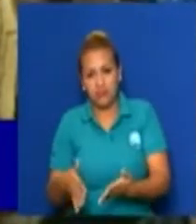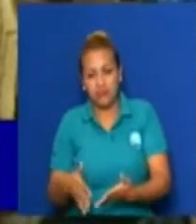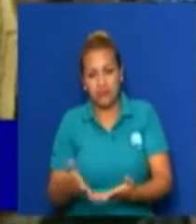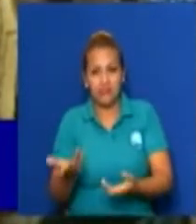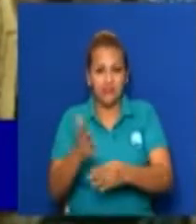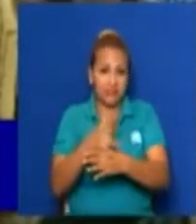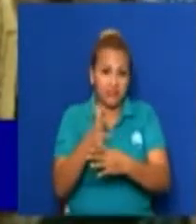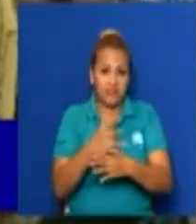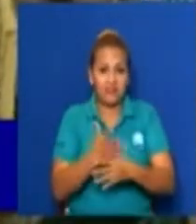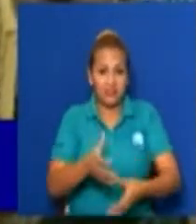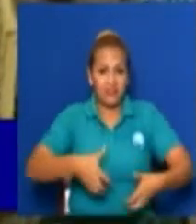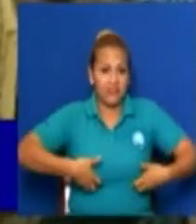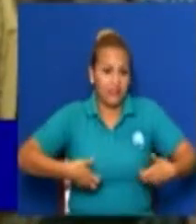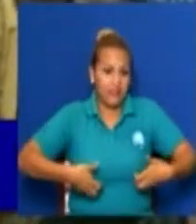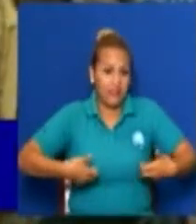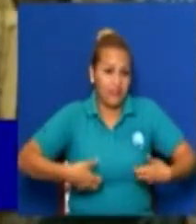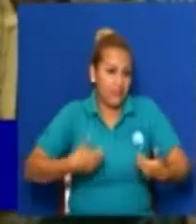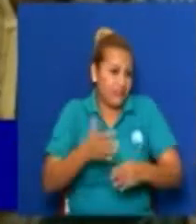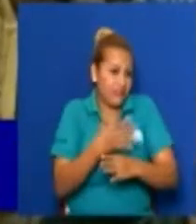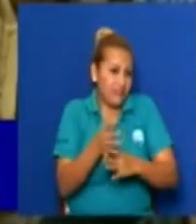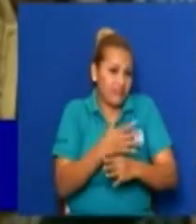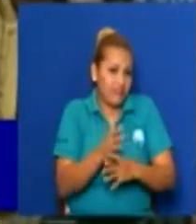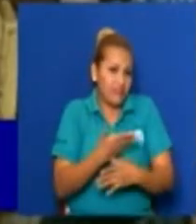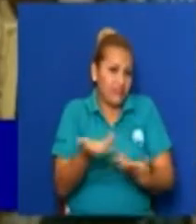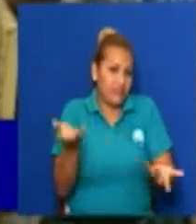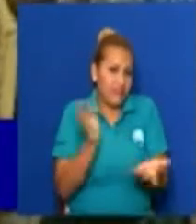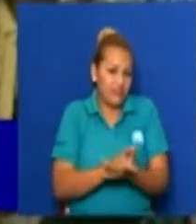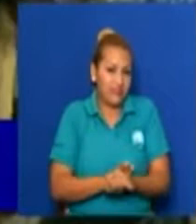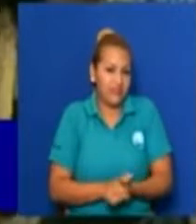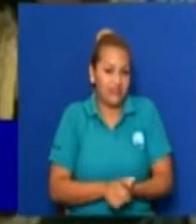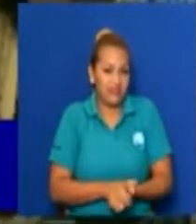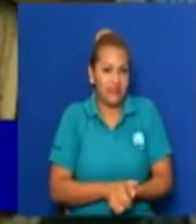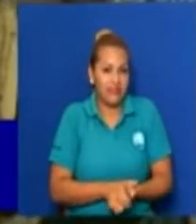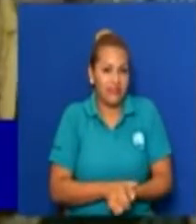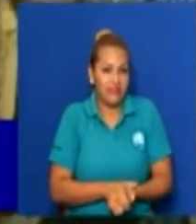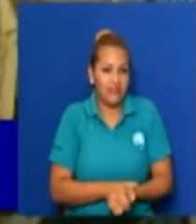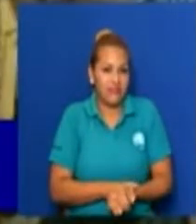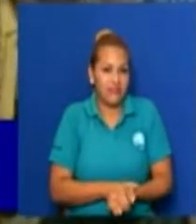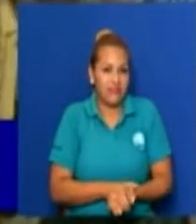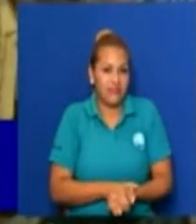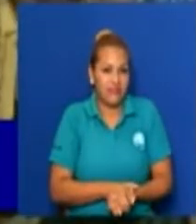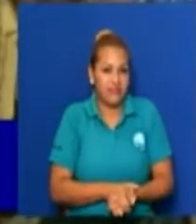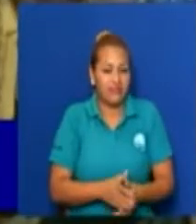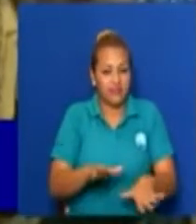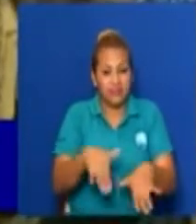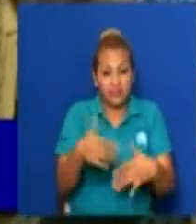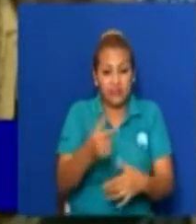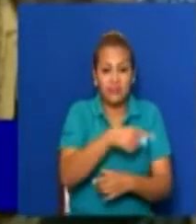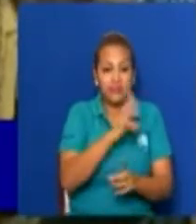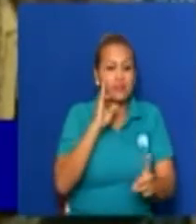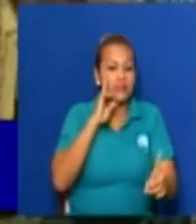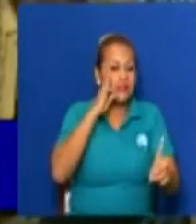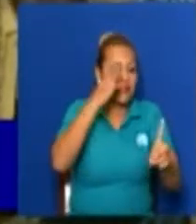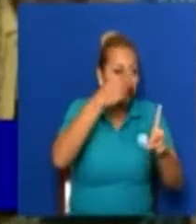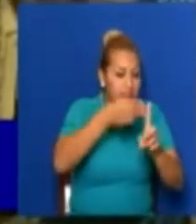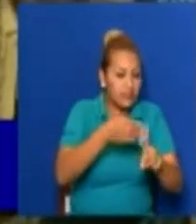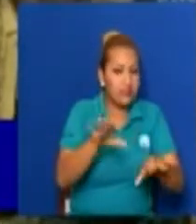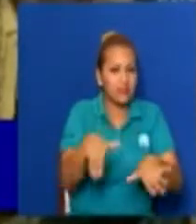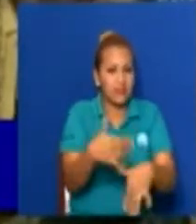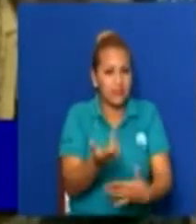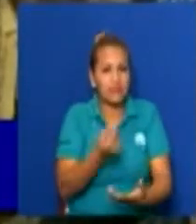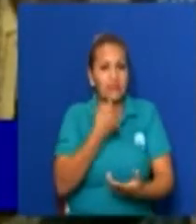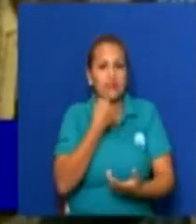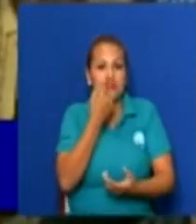Entonces, esas cuatro cosas que quería señalar, debemos de enfocarlas e insistir para que este